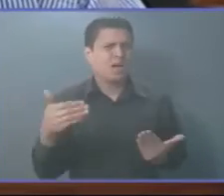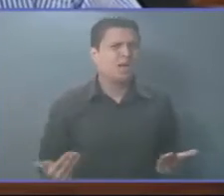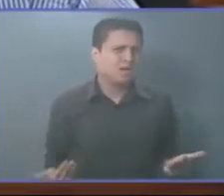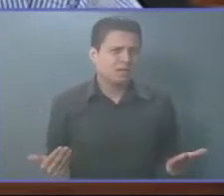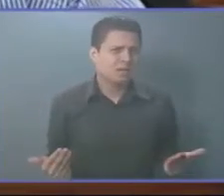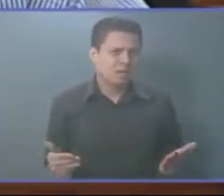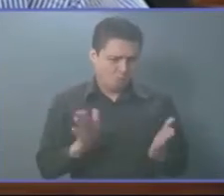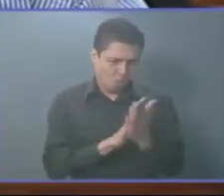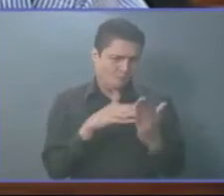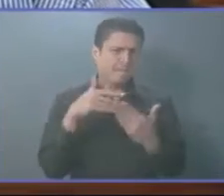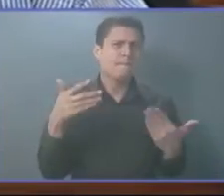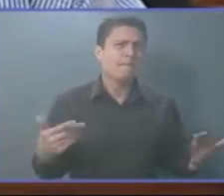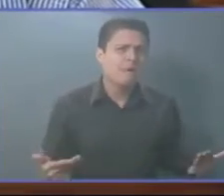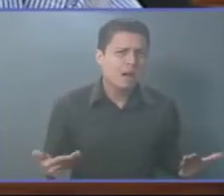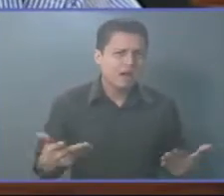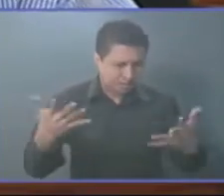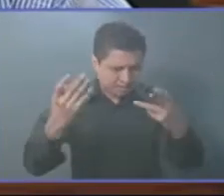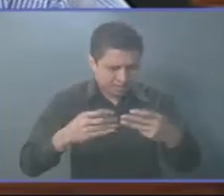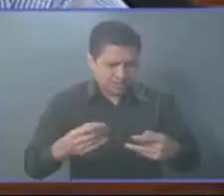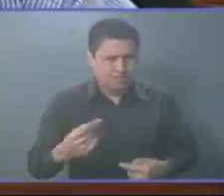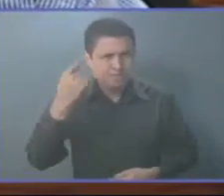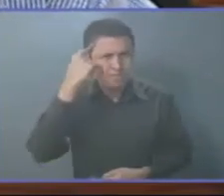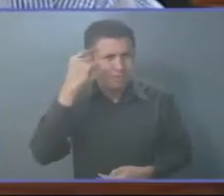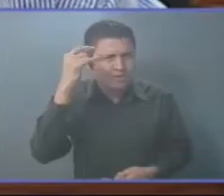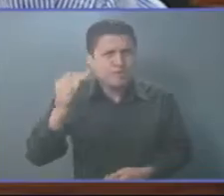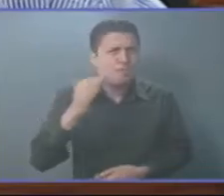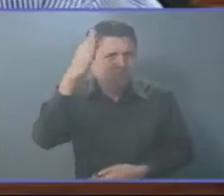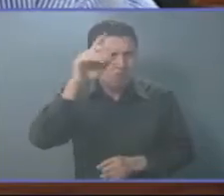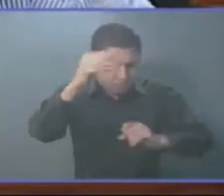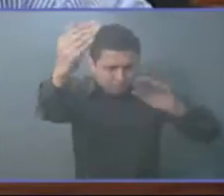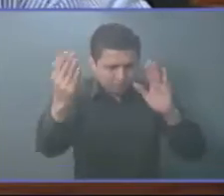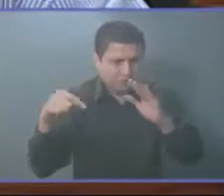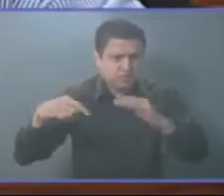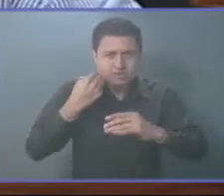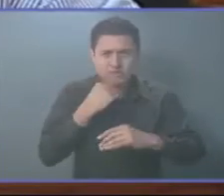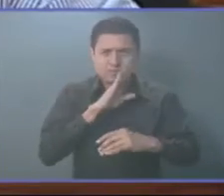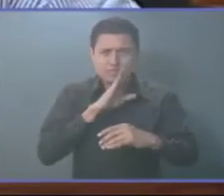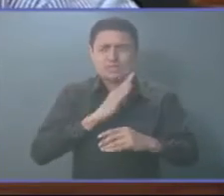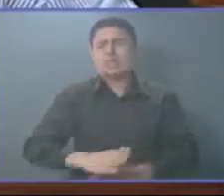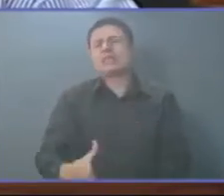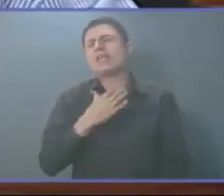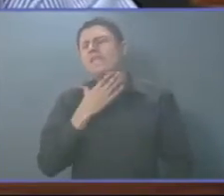con un plan que tiene pies y cabeza para poder enfrentar esta pandemia.